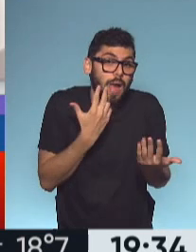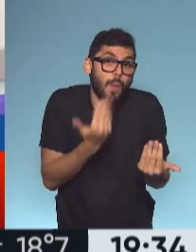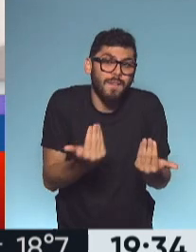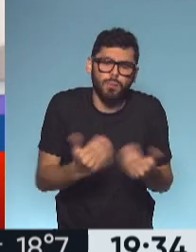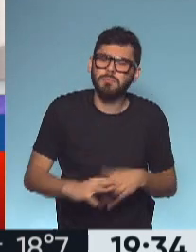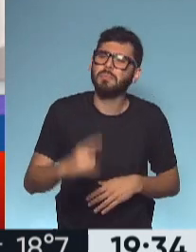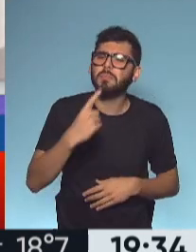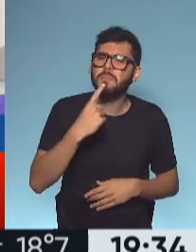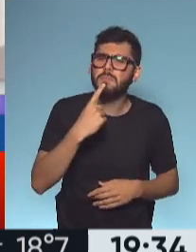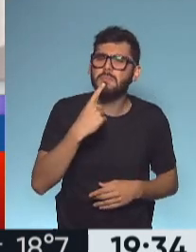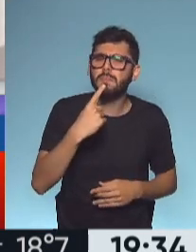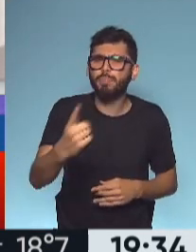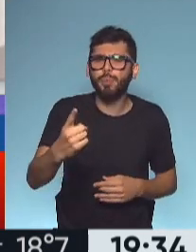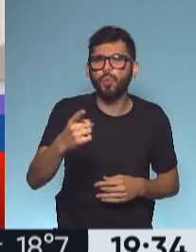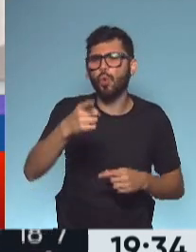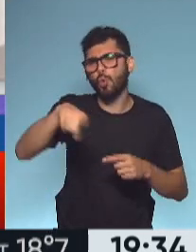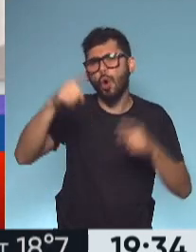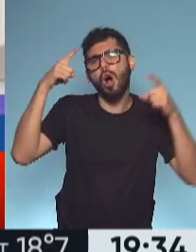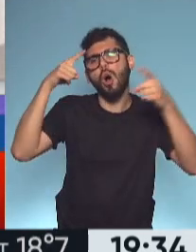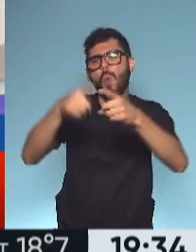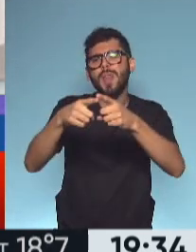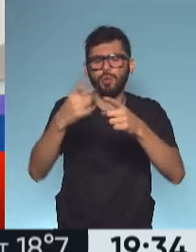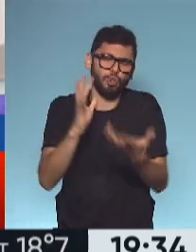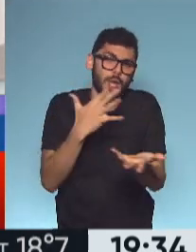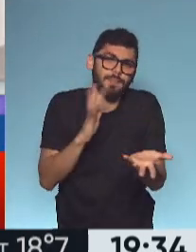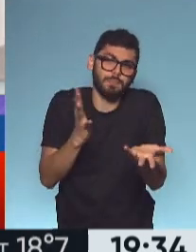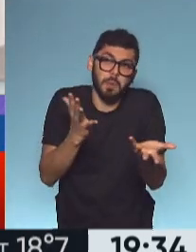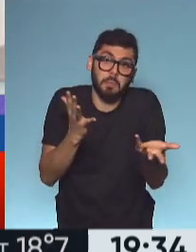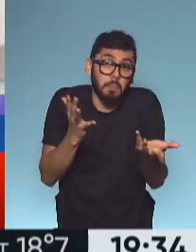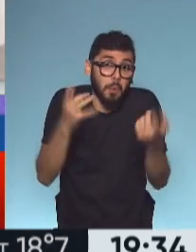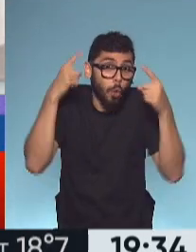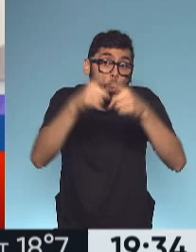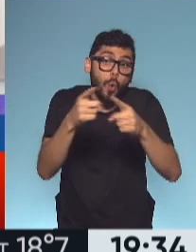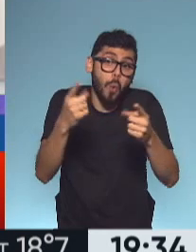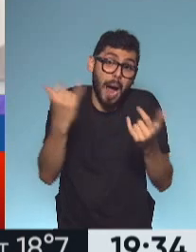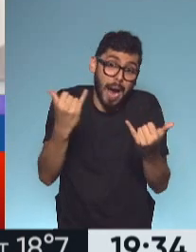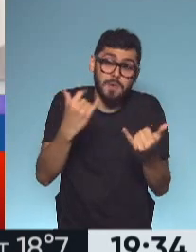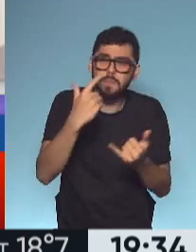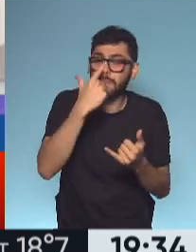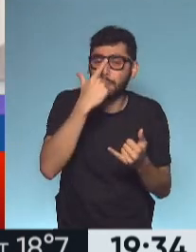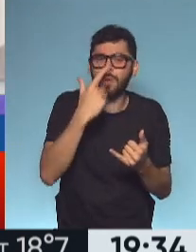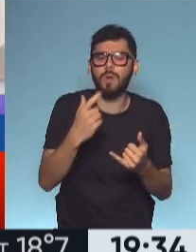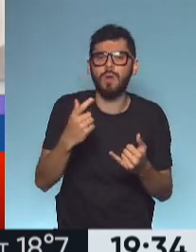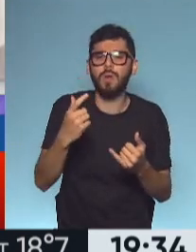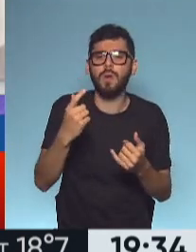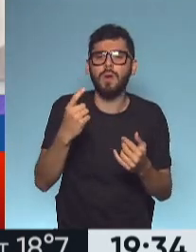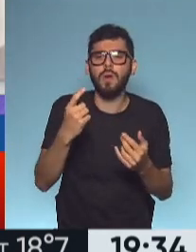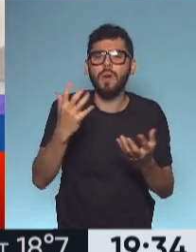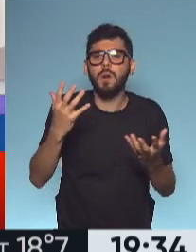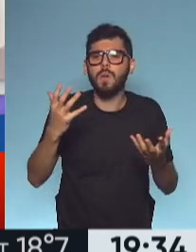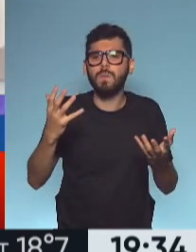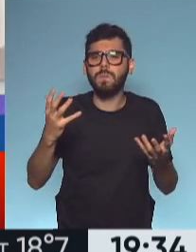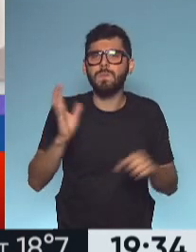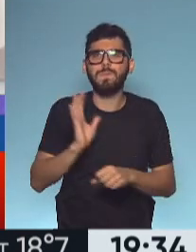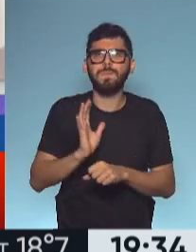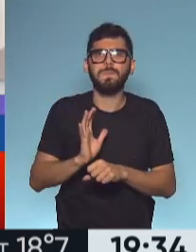¿Qué números, qué meta persiguen? Entiendo que debe haber alguna meta para revertir la idea de